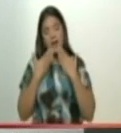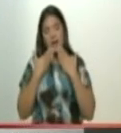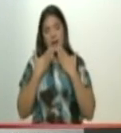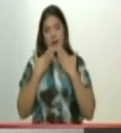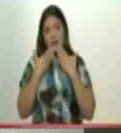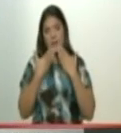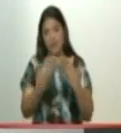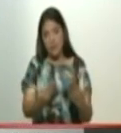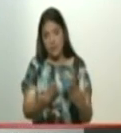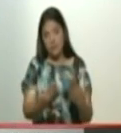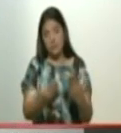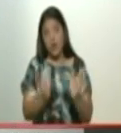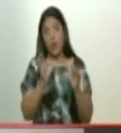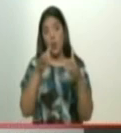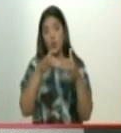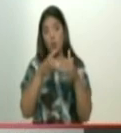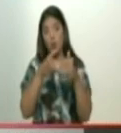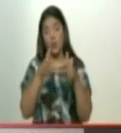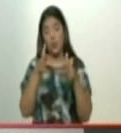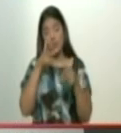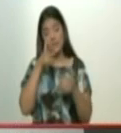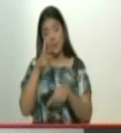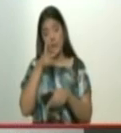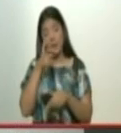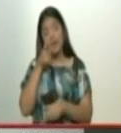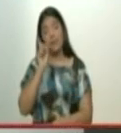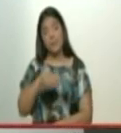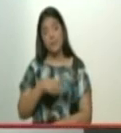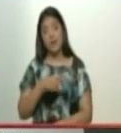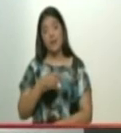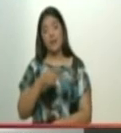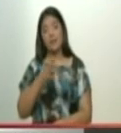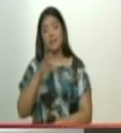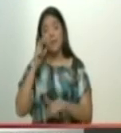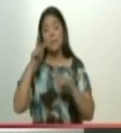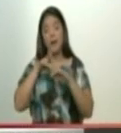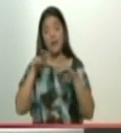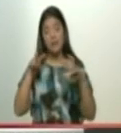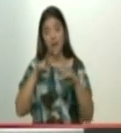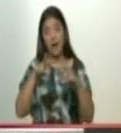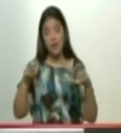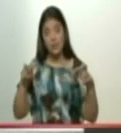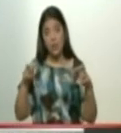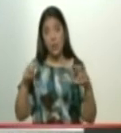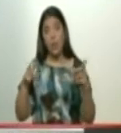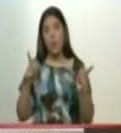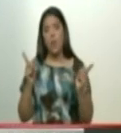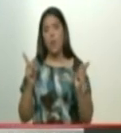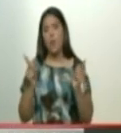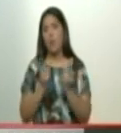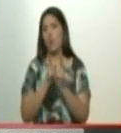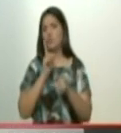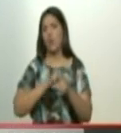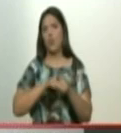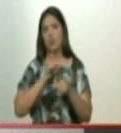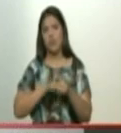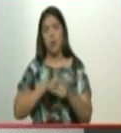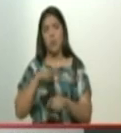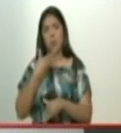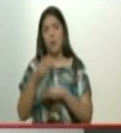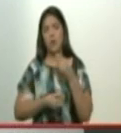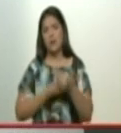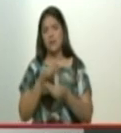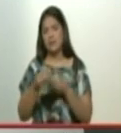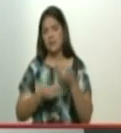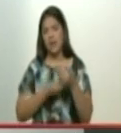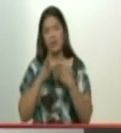a nuestros cuerpos de seguridad, sobre todo a nuestros cuerpos de inteligencia. En un tiempo expedito han podido hacer gala del